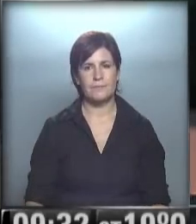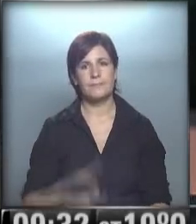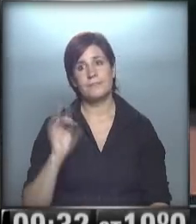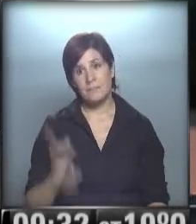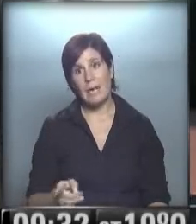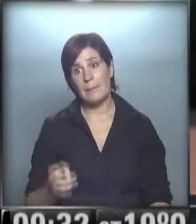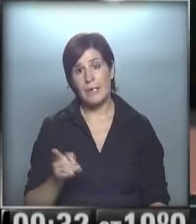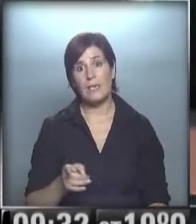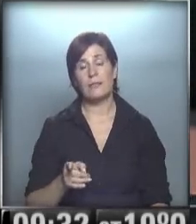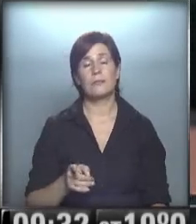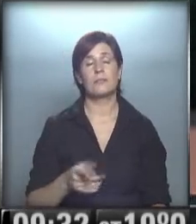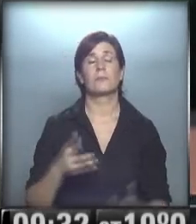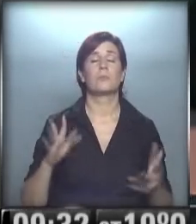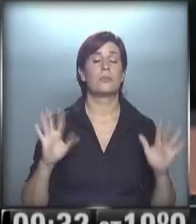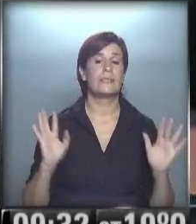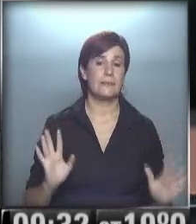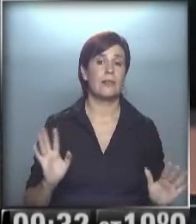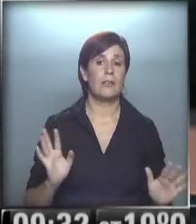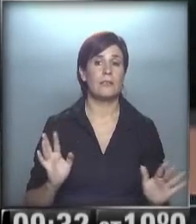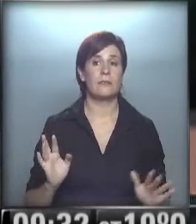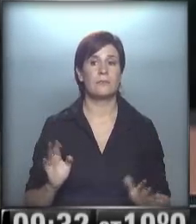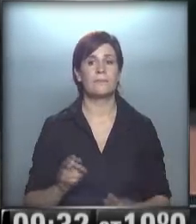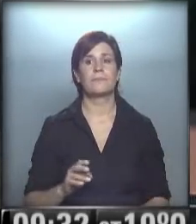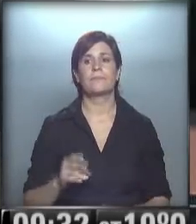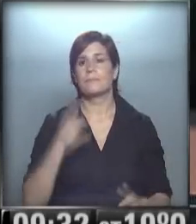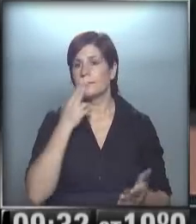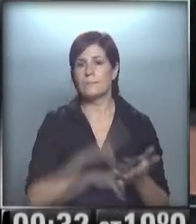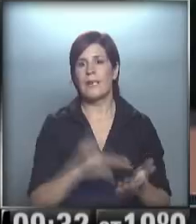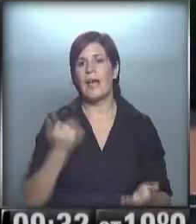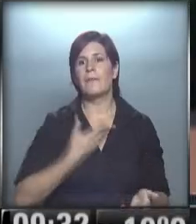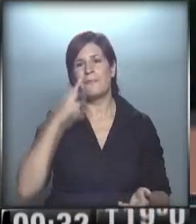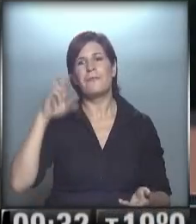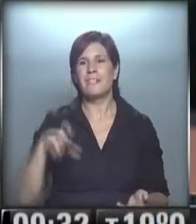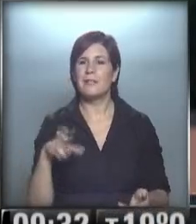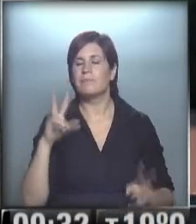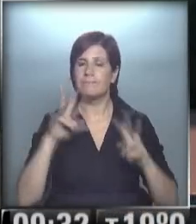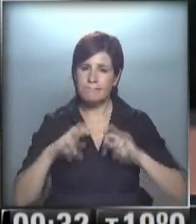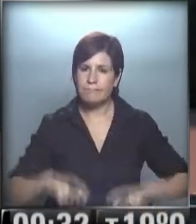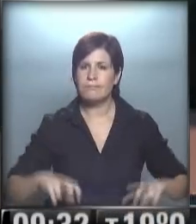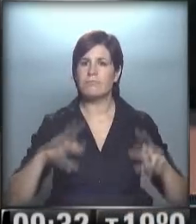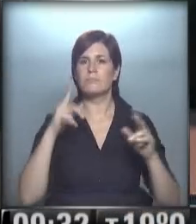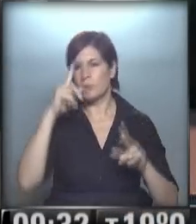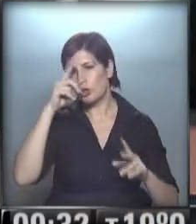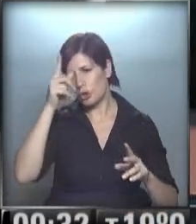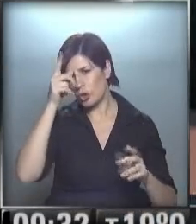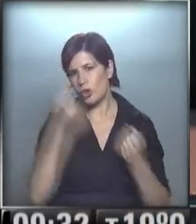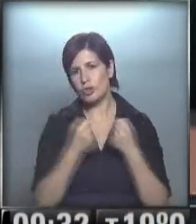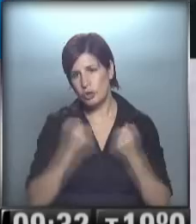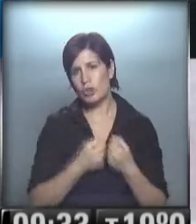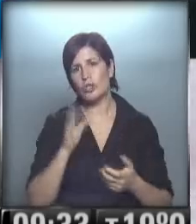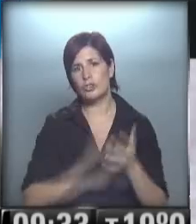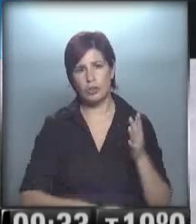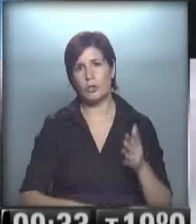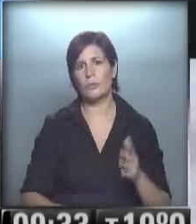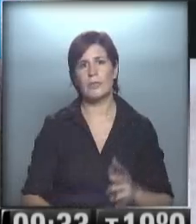también que hasta en algún momento la afip revise este tema del eh de este porcentaje que